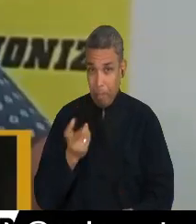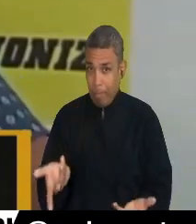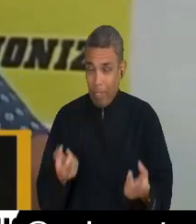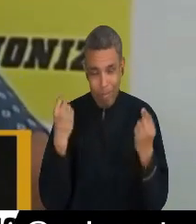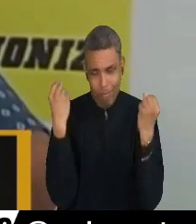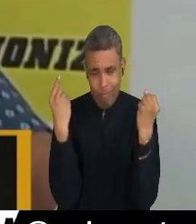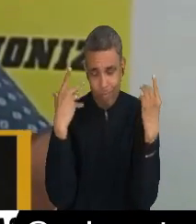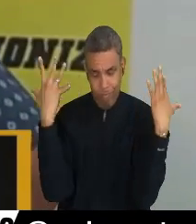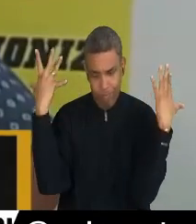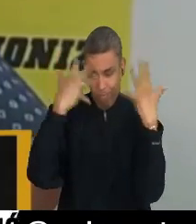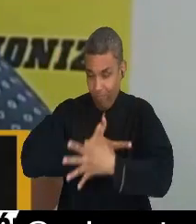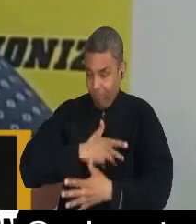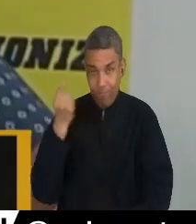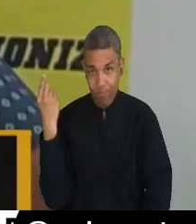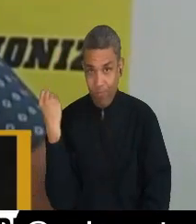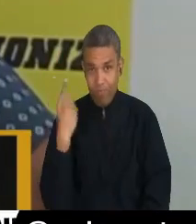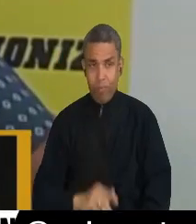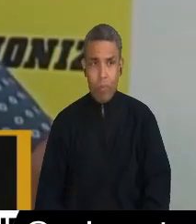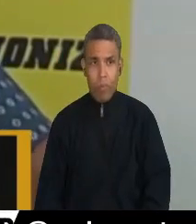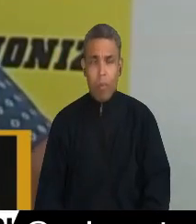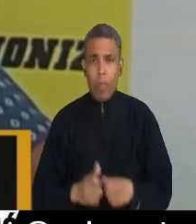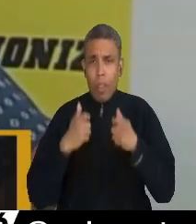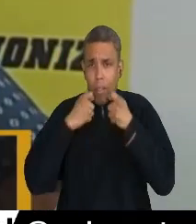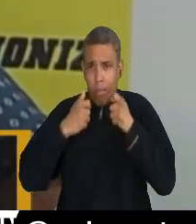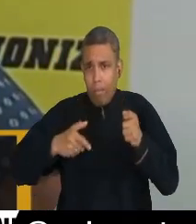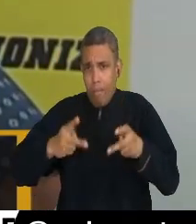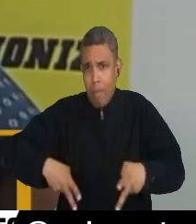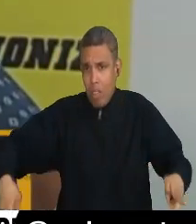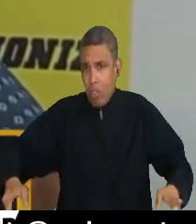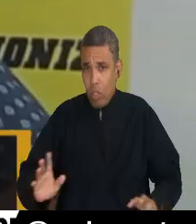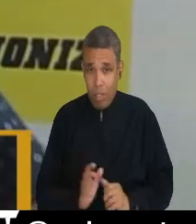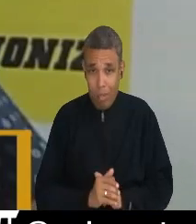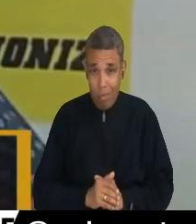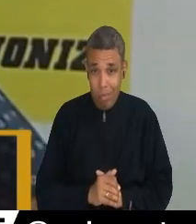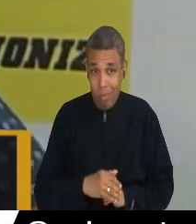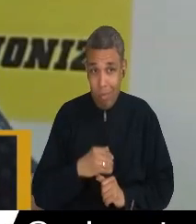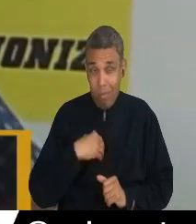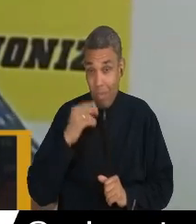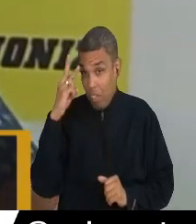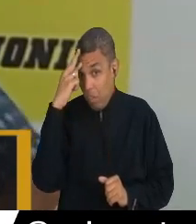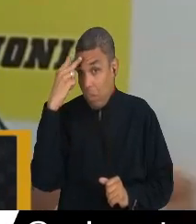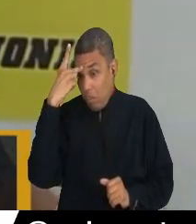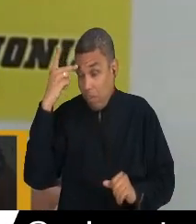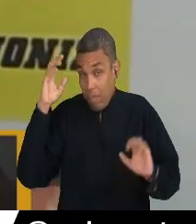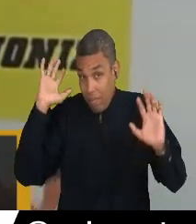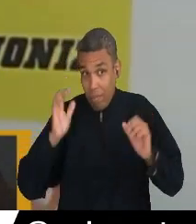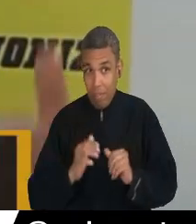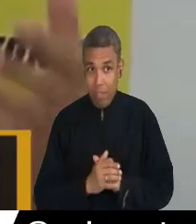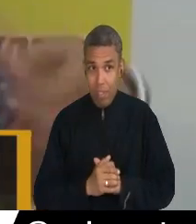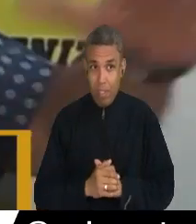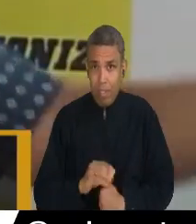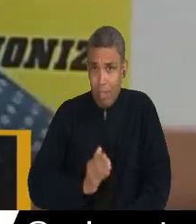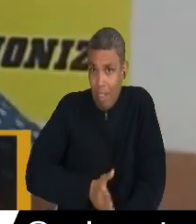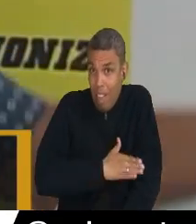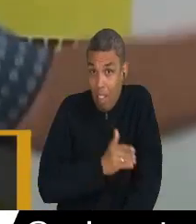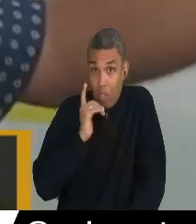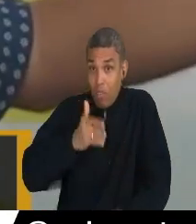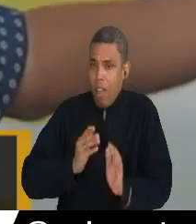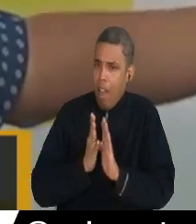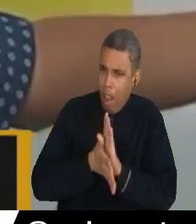misma conclusión de que son seres humanos los que juegan, no máquinas. Uno los prepara, uno les habla,